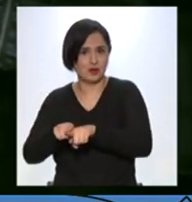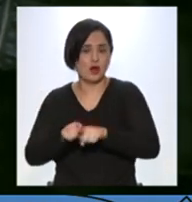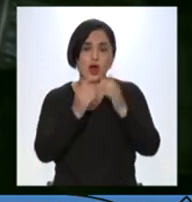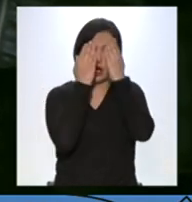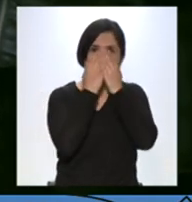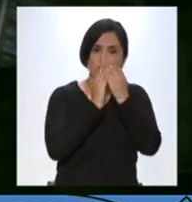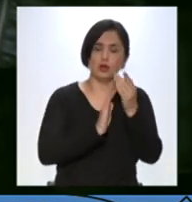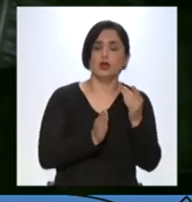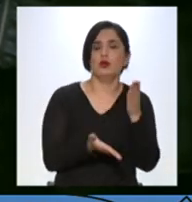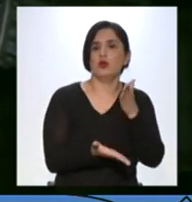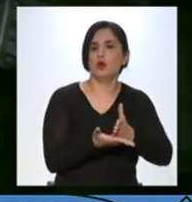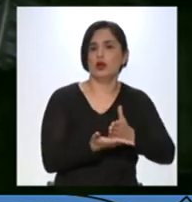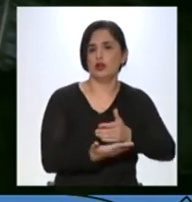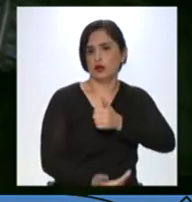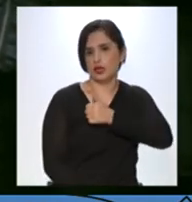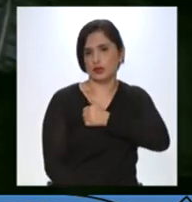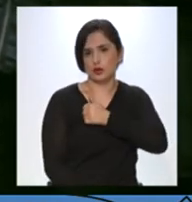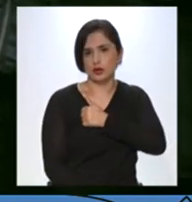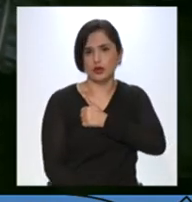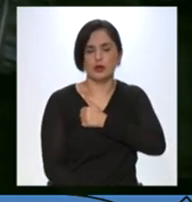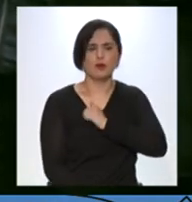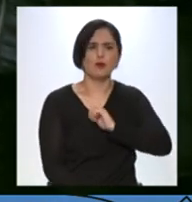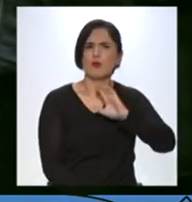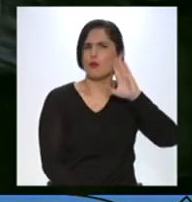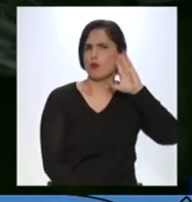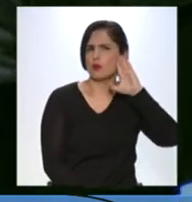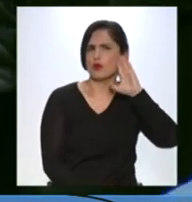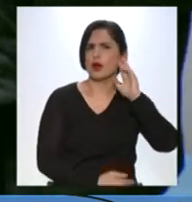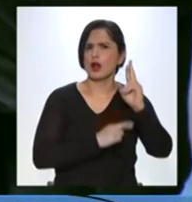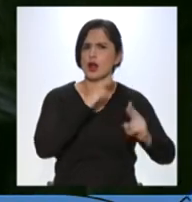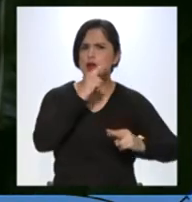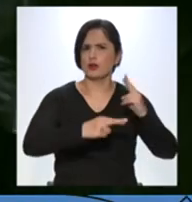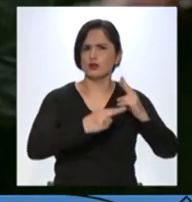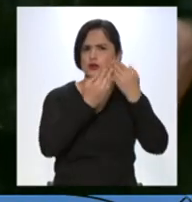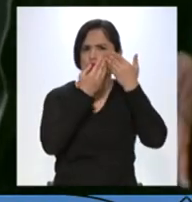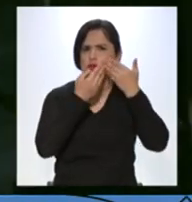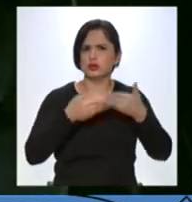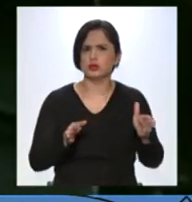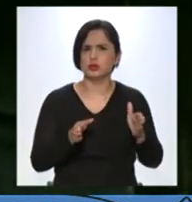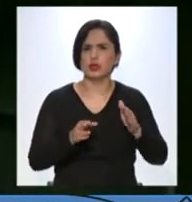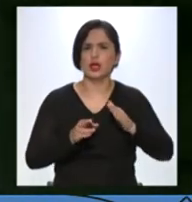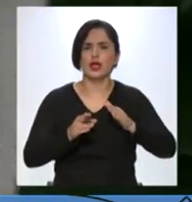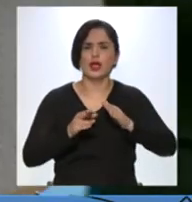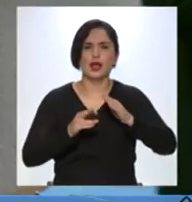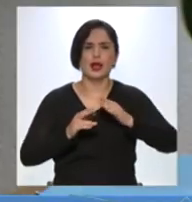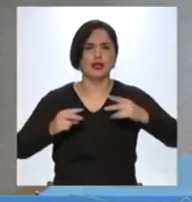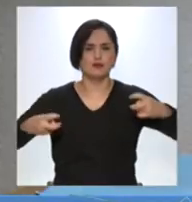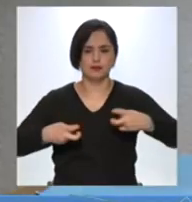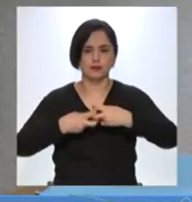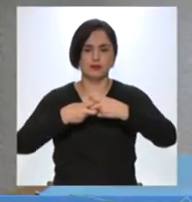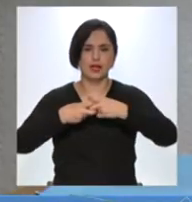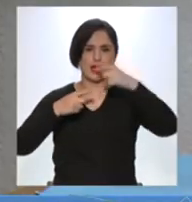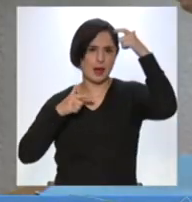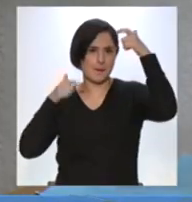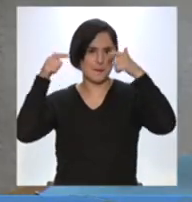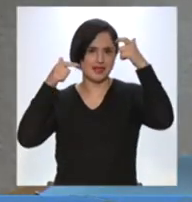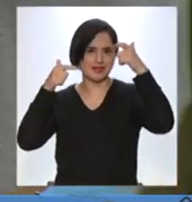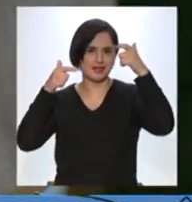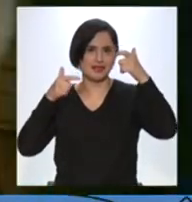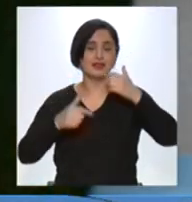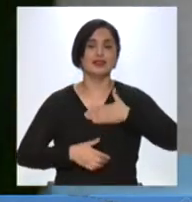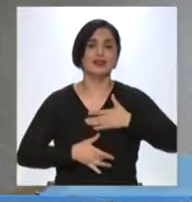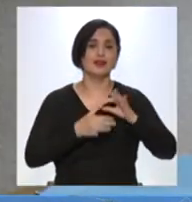Crecí escuchando de la revolución en libertad, la sindicalización campesina y la promoción popular. Quiero agradecer a mis